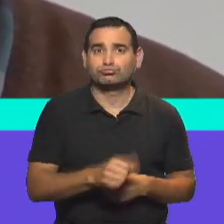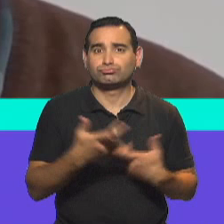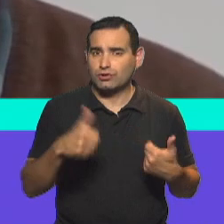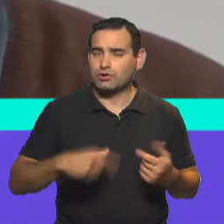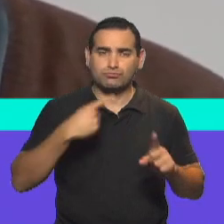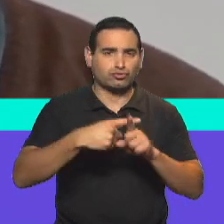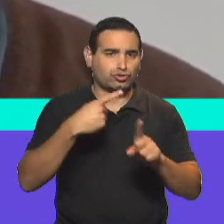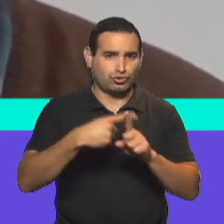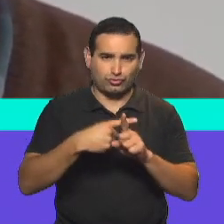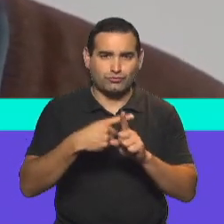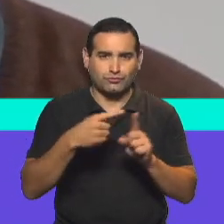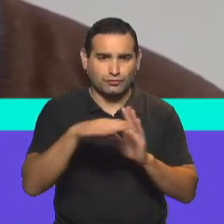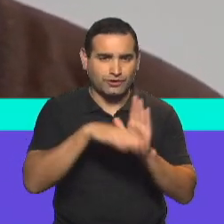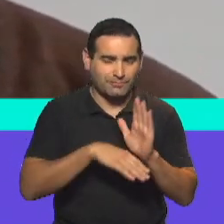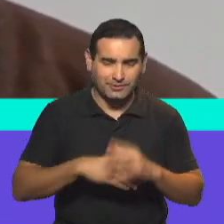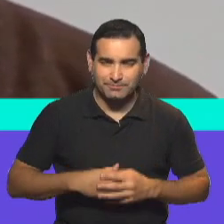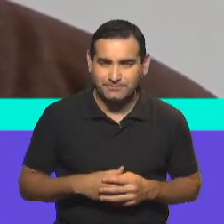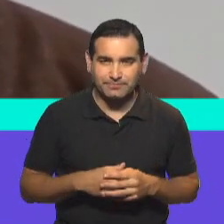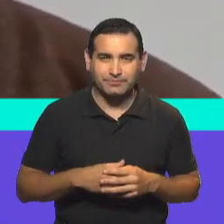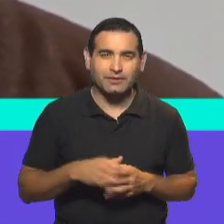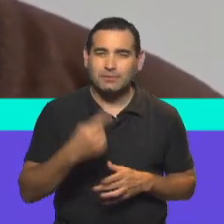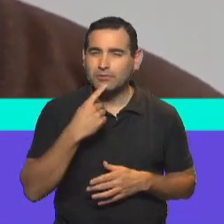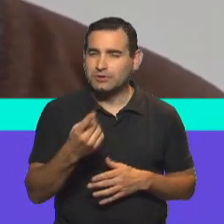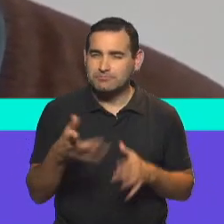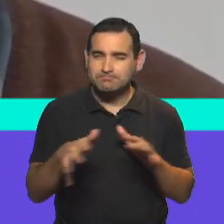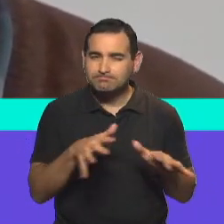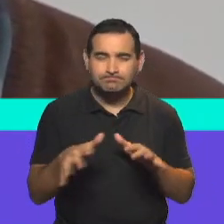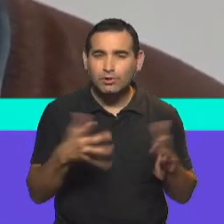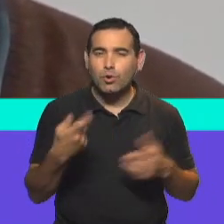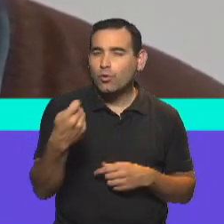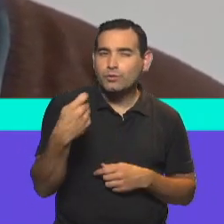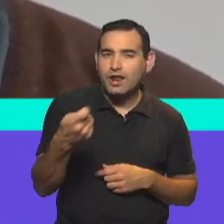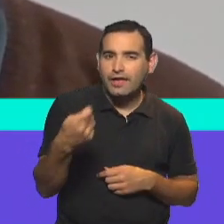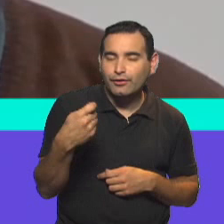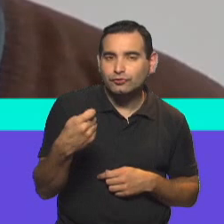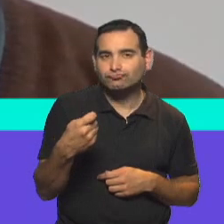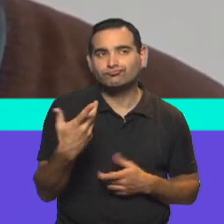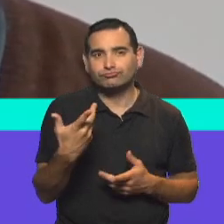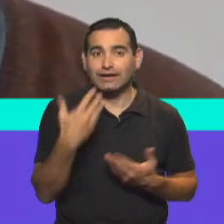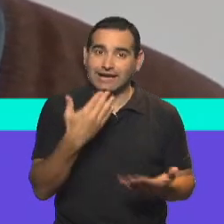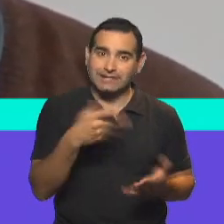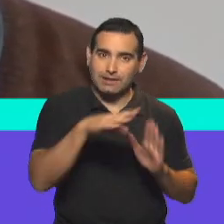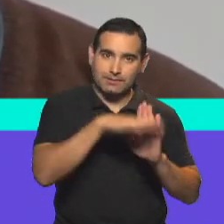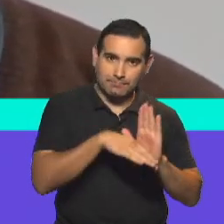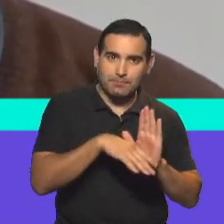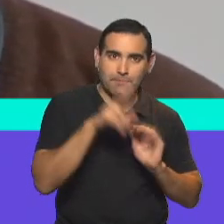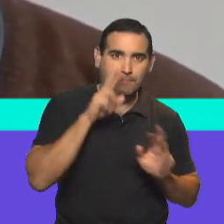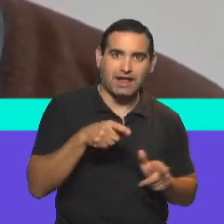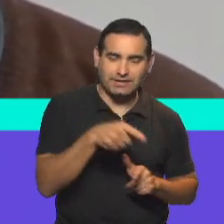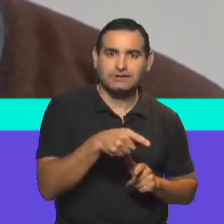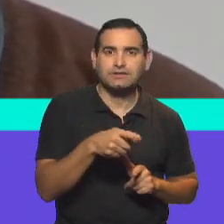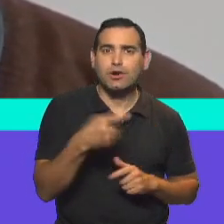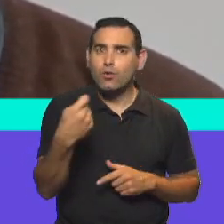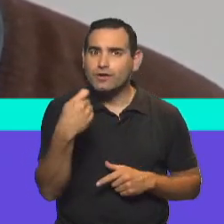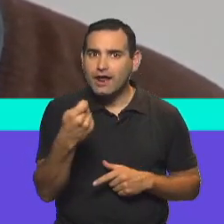es absolutamente positivo, Pablo. Eduardo, ¿hay una estimación de cuánto un jubilado justamente a través de este plan que ya hace un poco más de un año y medio se está